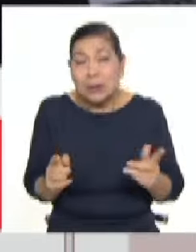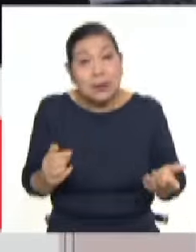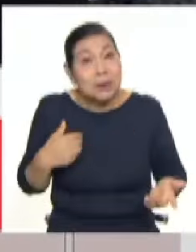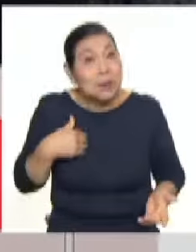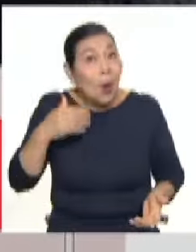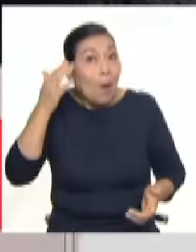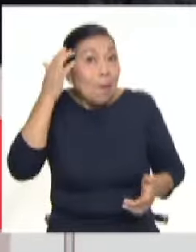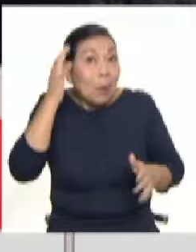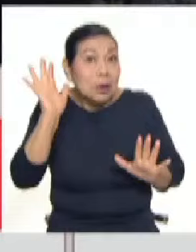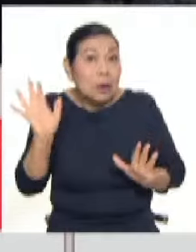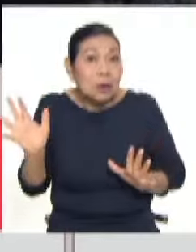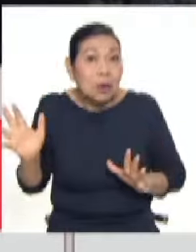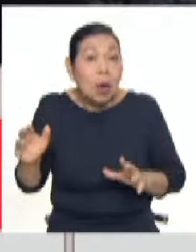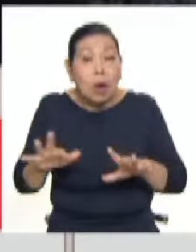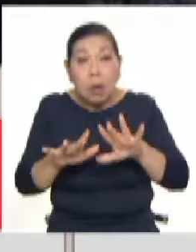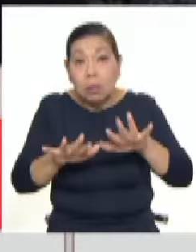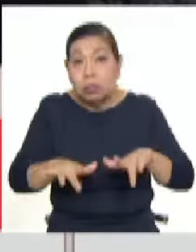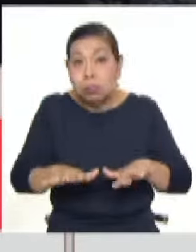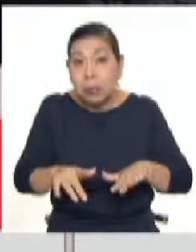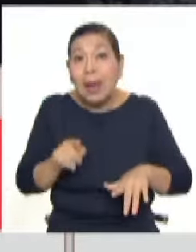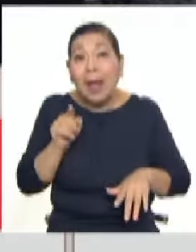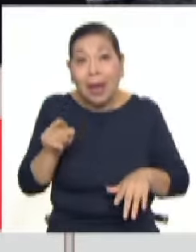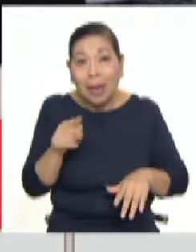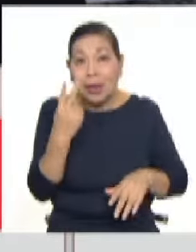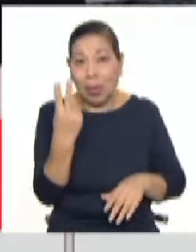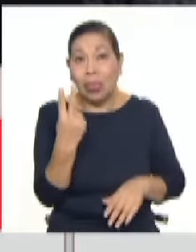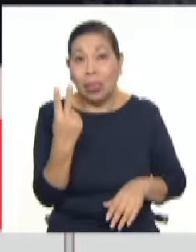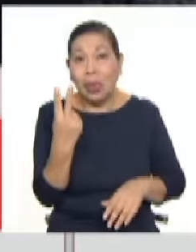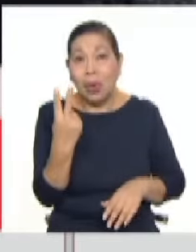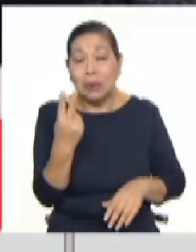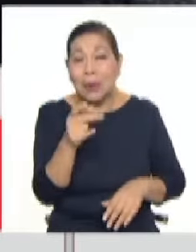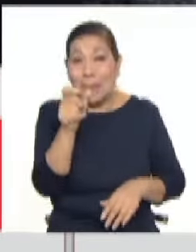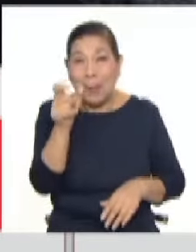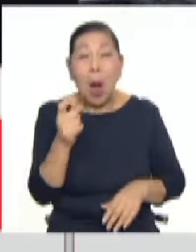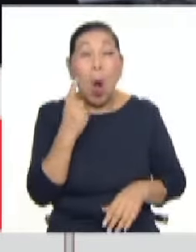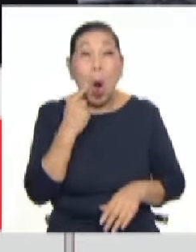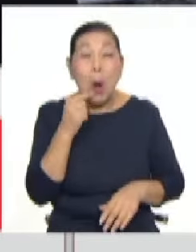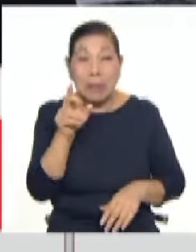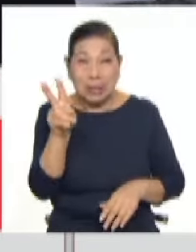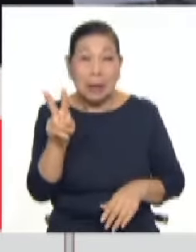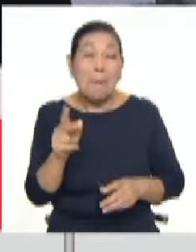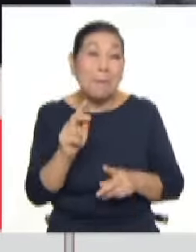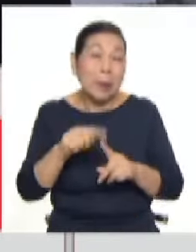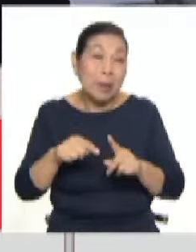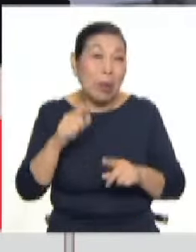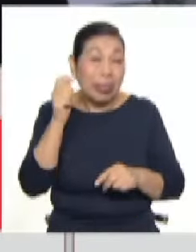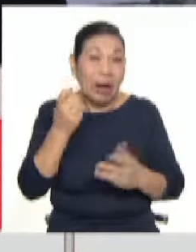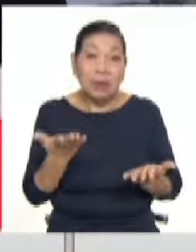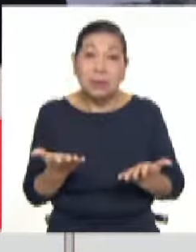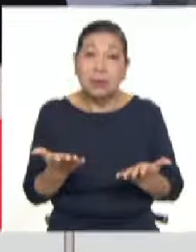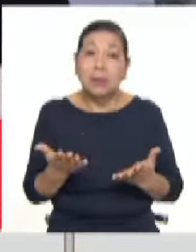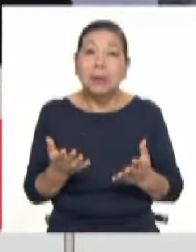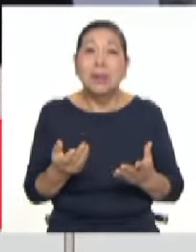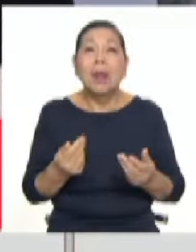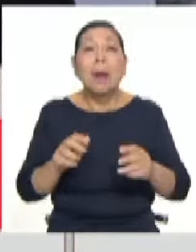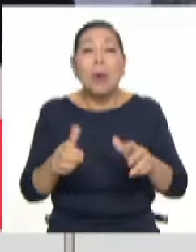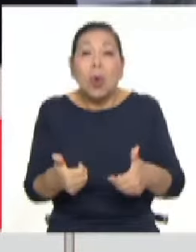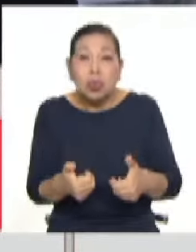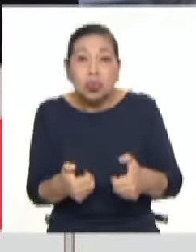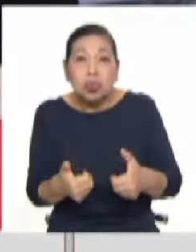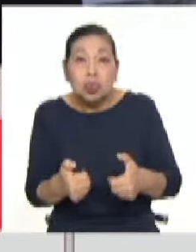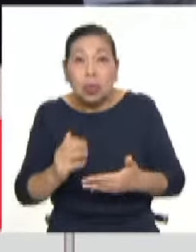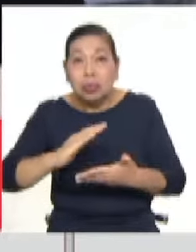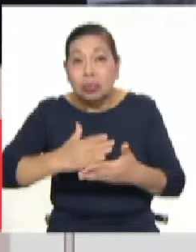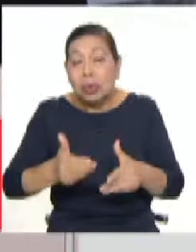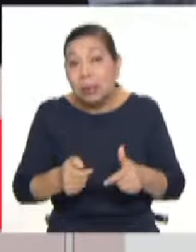es que ellos se han llevado las computadoras. Los dos son unas personas con el cual se dedican a los videojuegos y